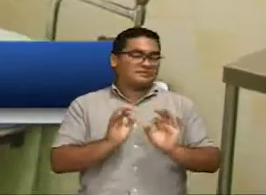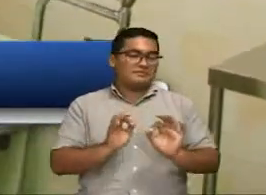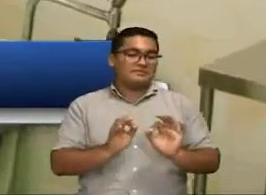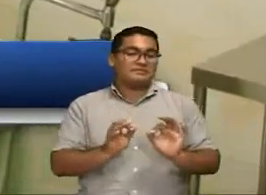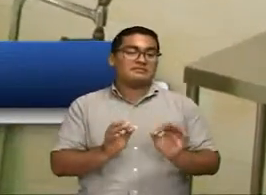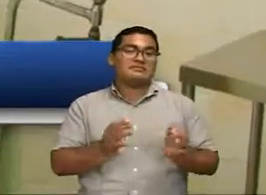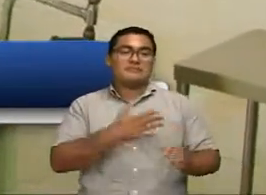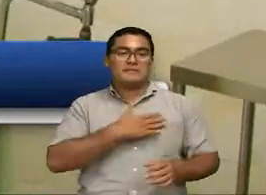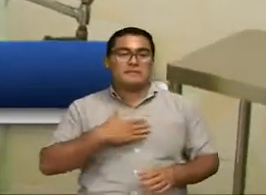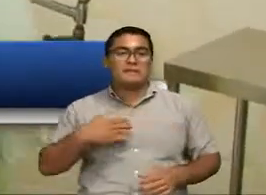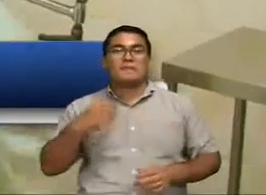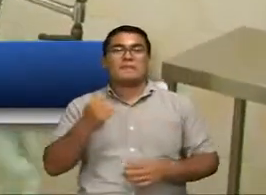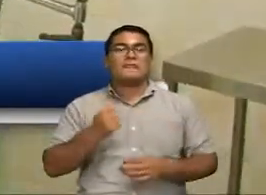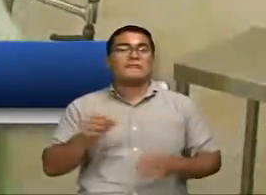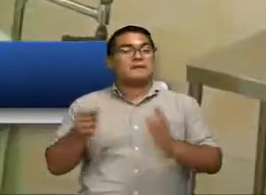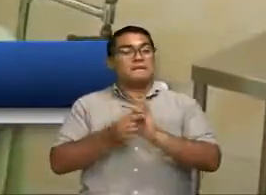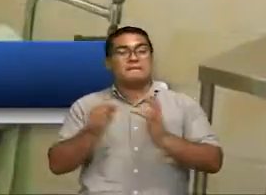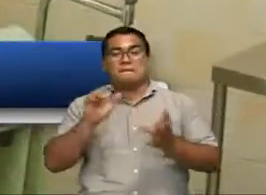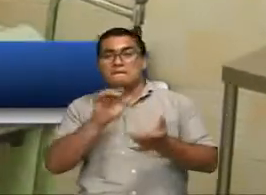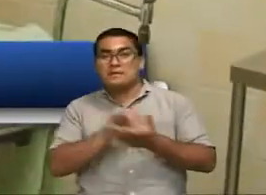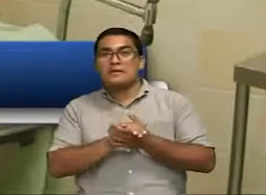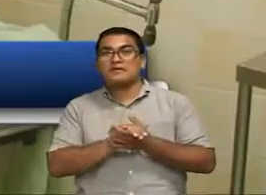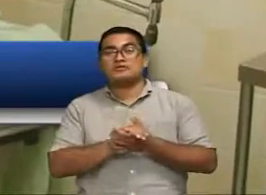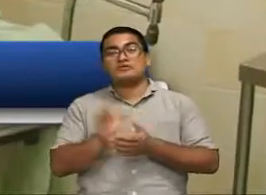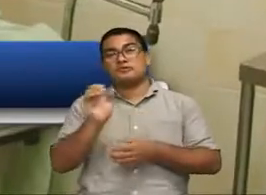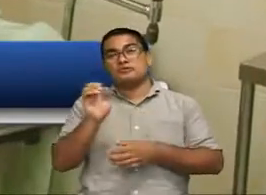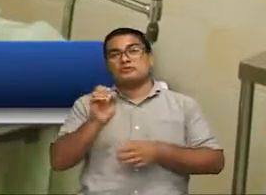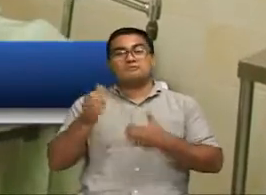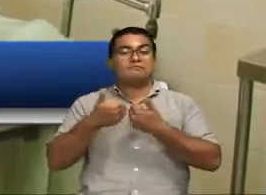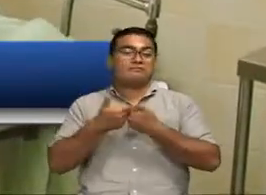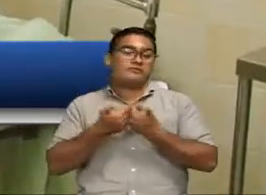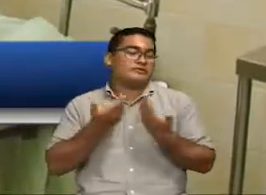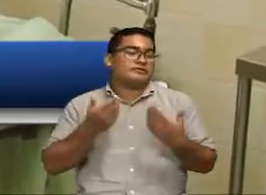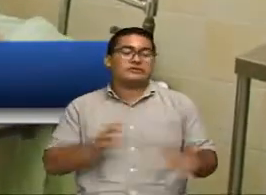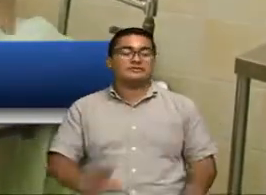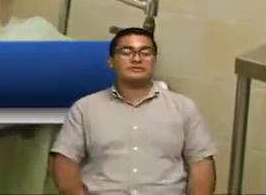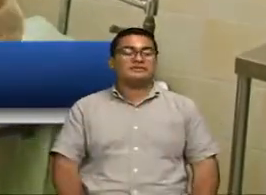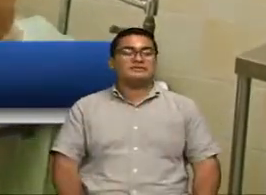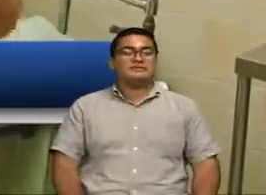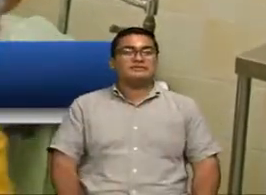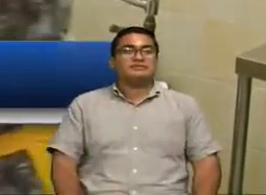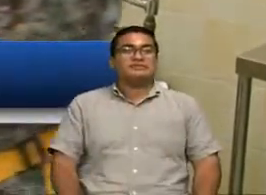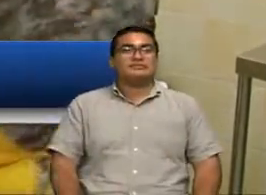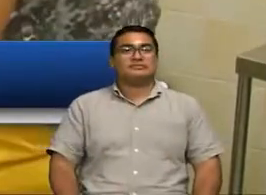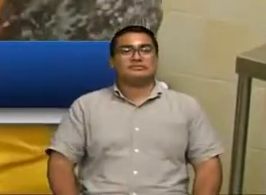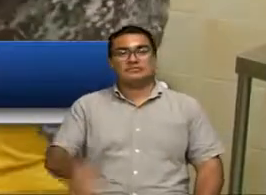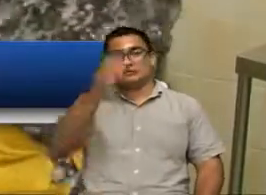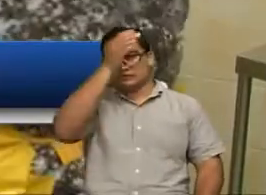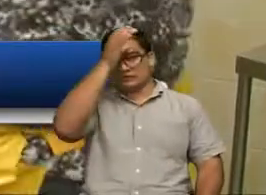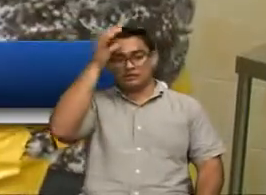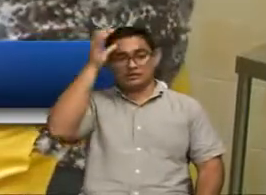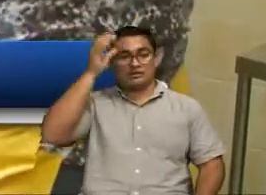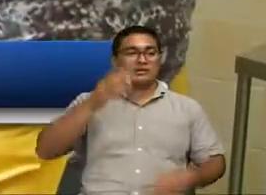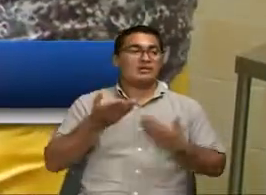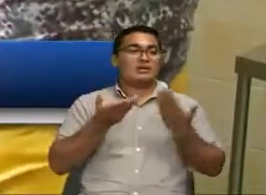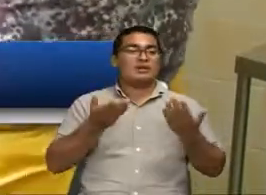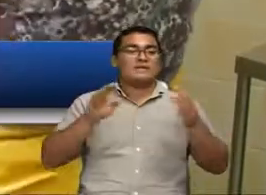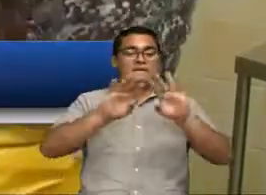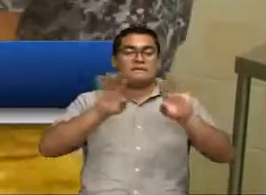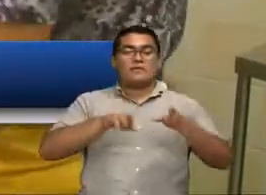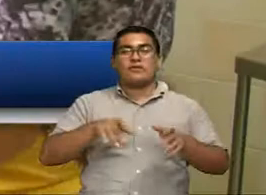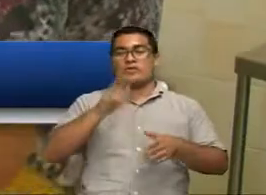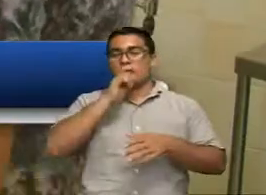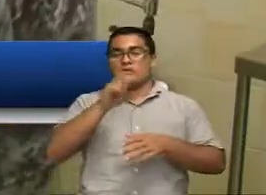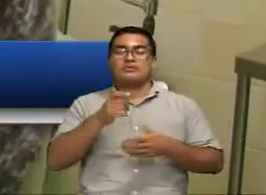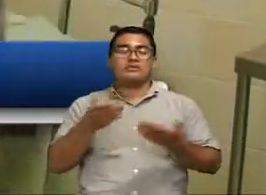es mejor compañía que el esposo o la pareja, pues mejor, ¿verdad? Yo creo que las mujeres escogen al que tienen